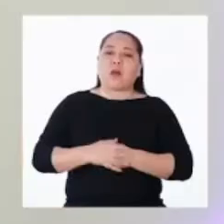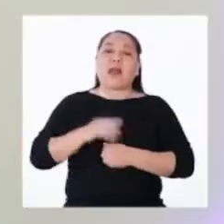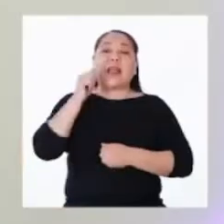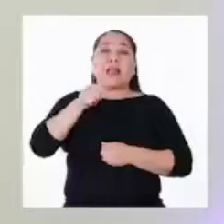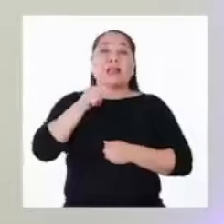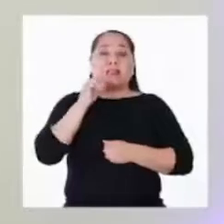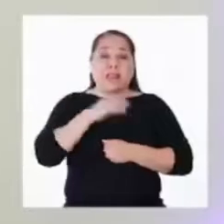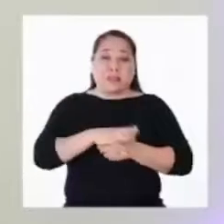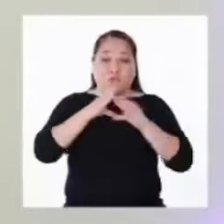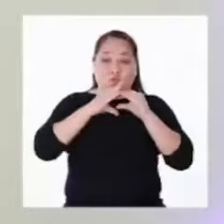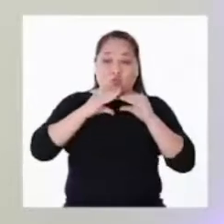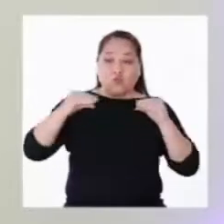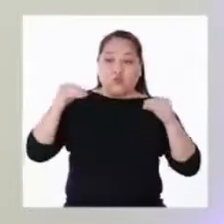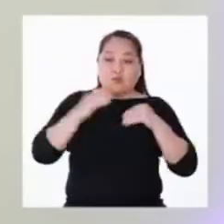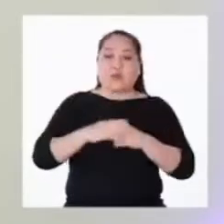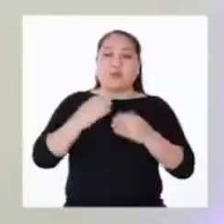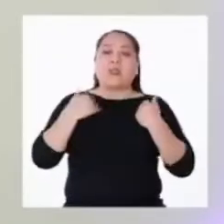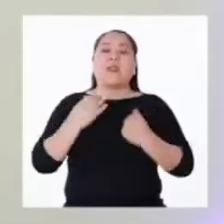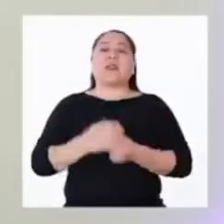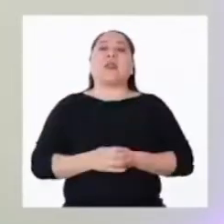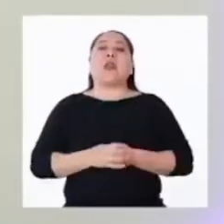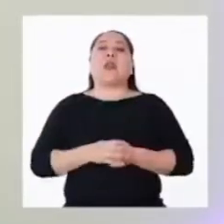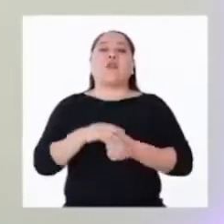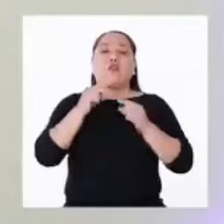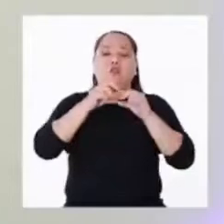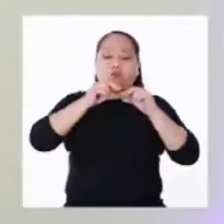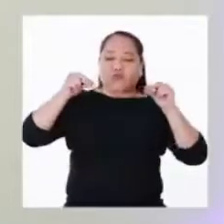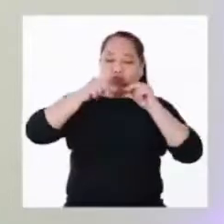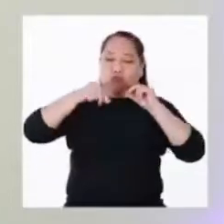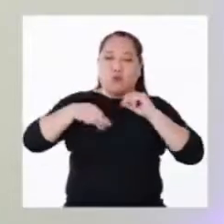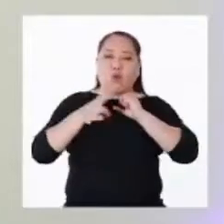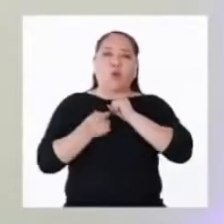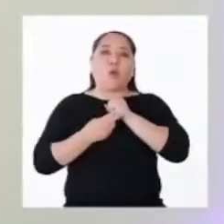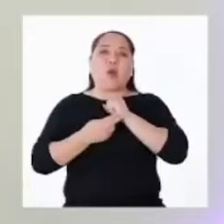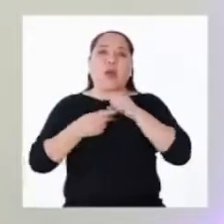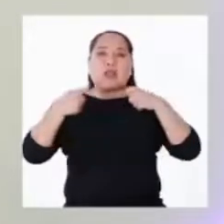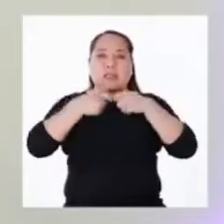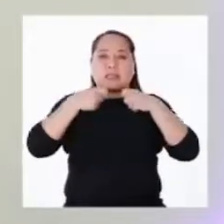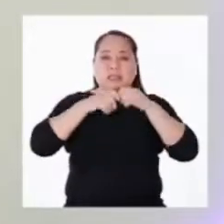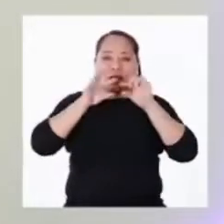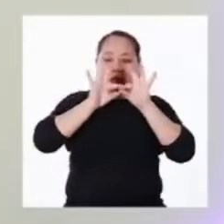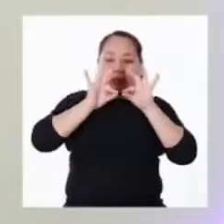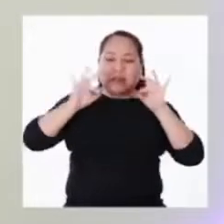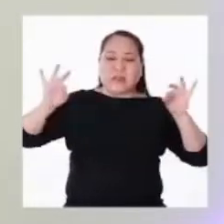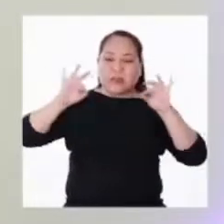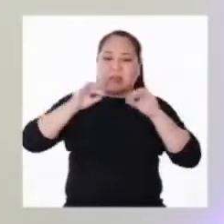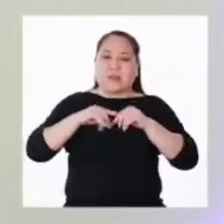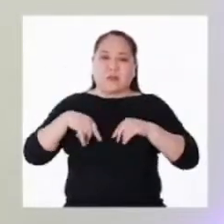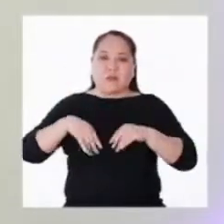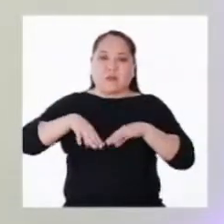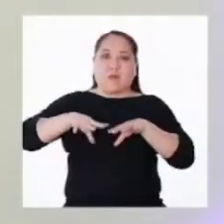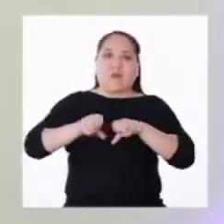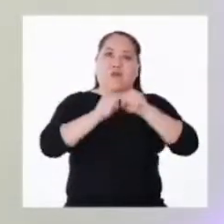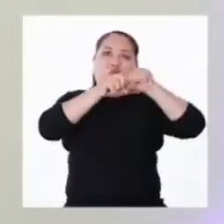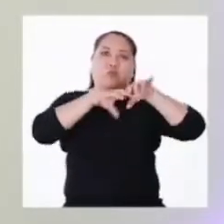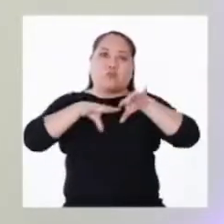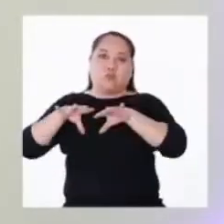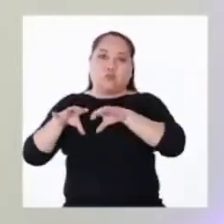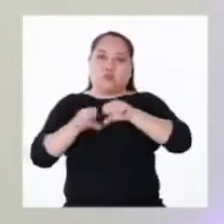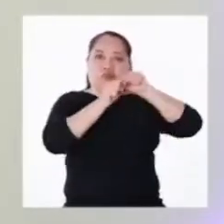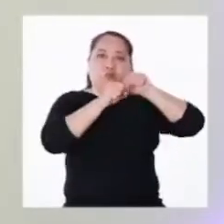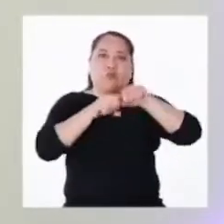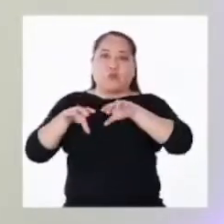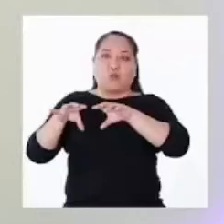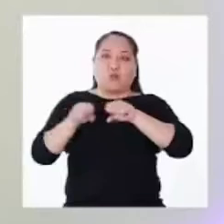muscular. Este tejido elástico contiene fibras que almacenan la energía que hace estirar a la arteria en el pico de cada ciclo